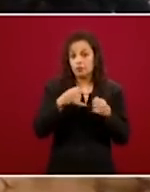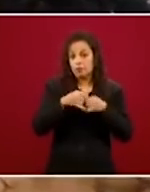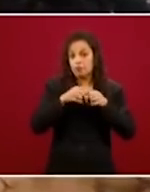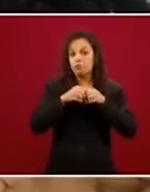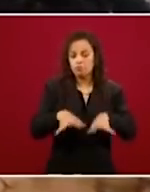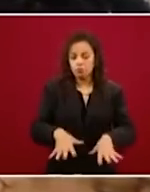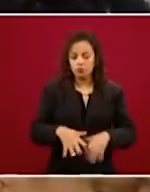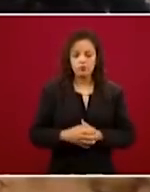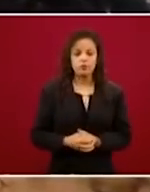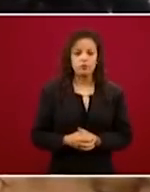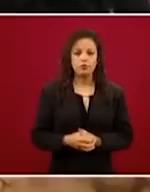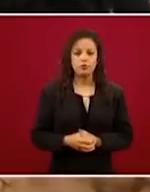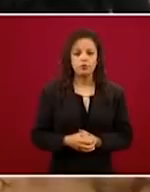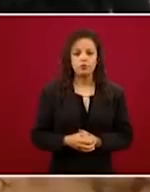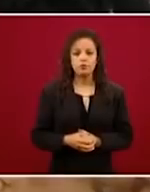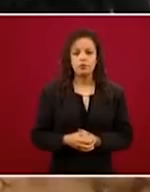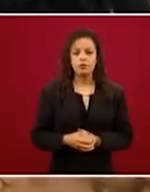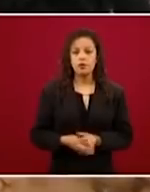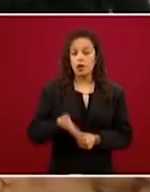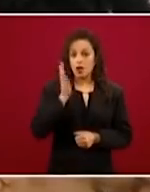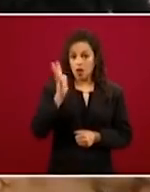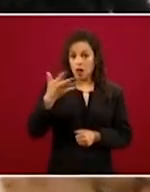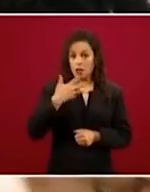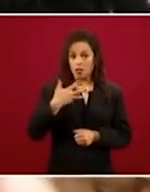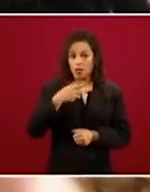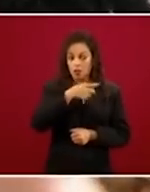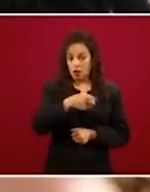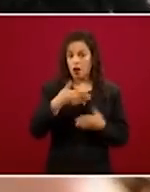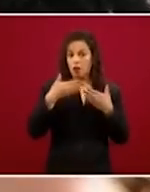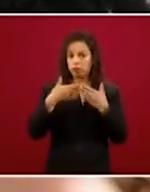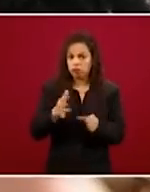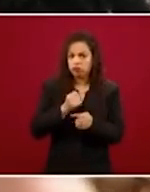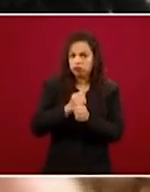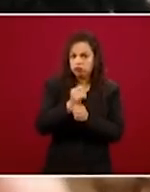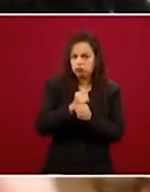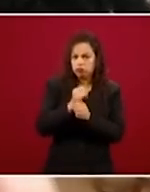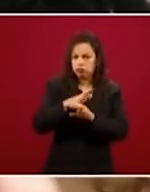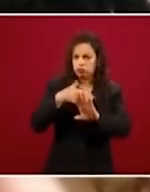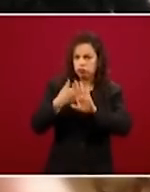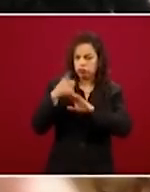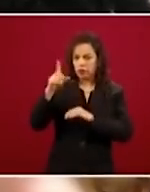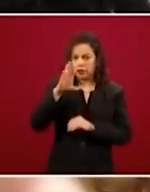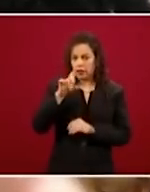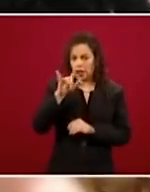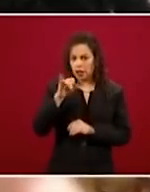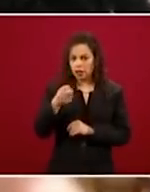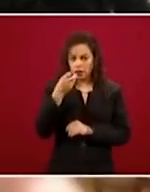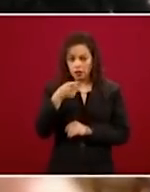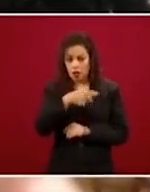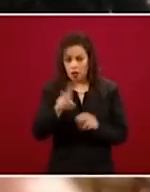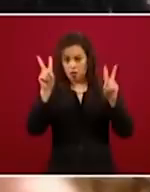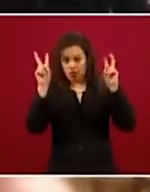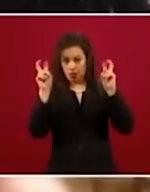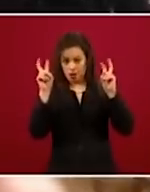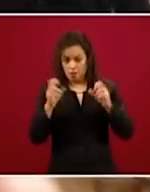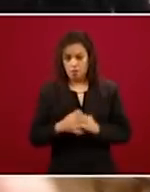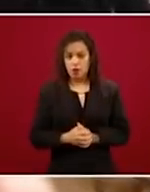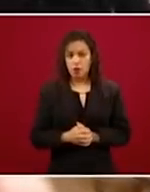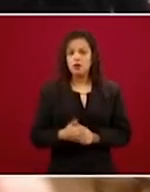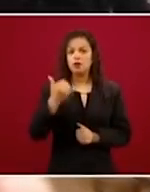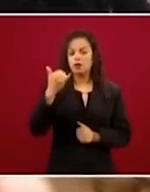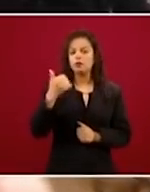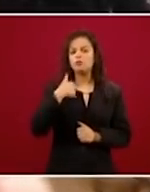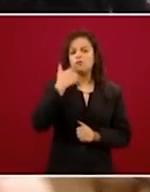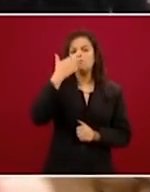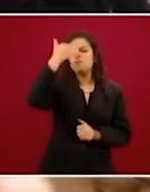abierta una investigación contra félix en torno a esto también si va a haber alguna sanción